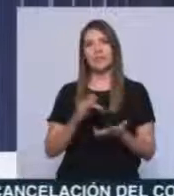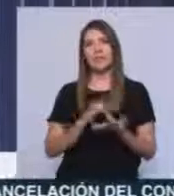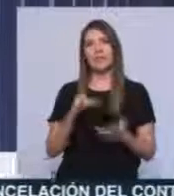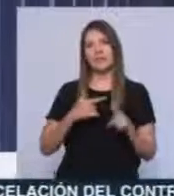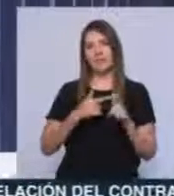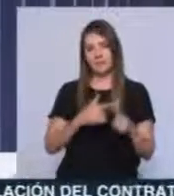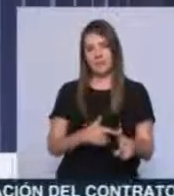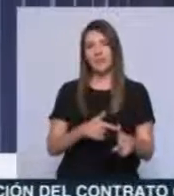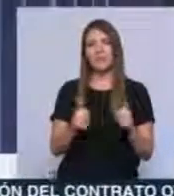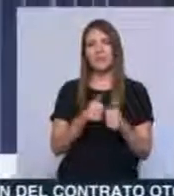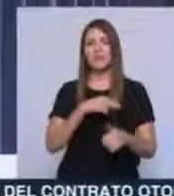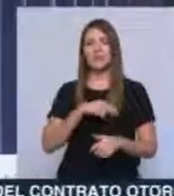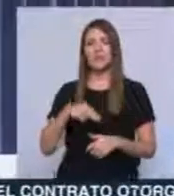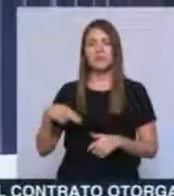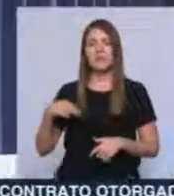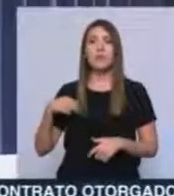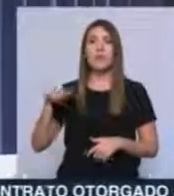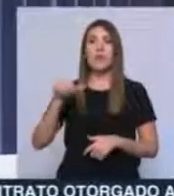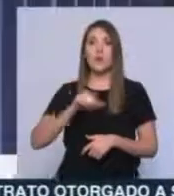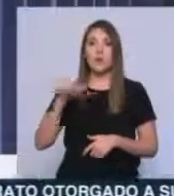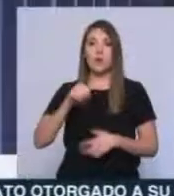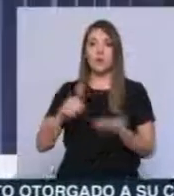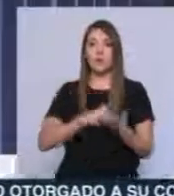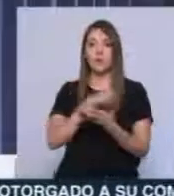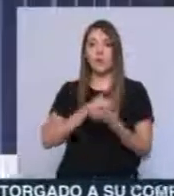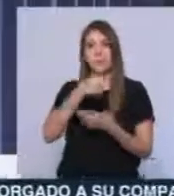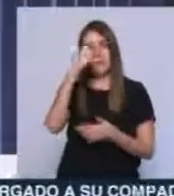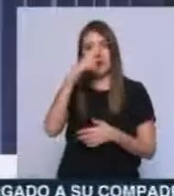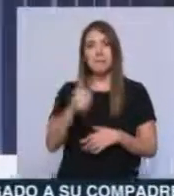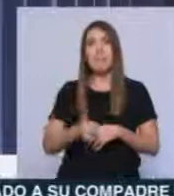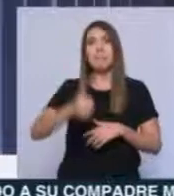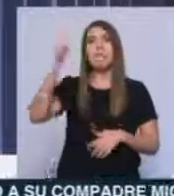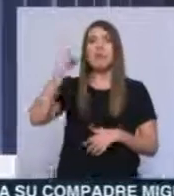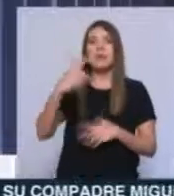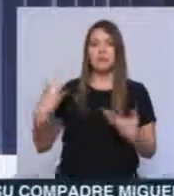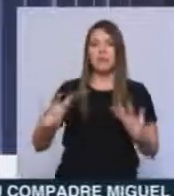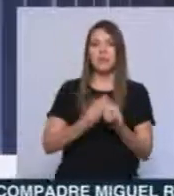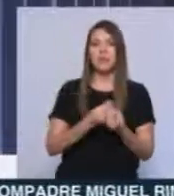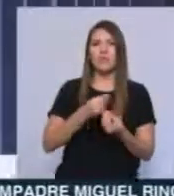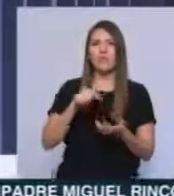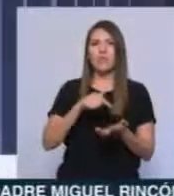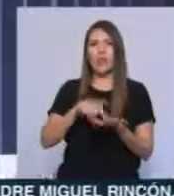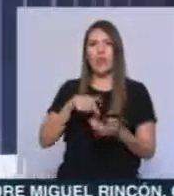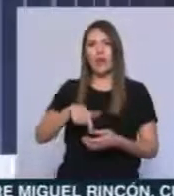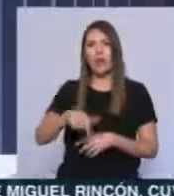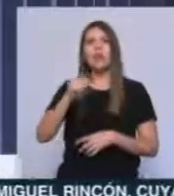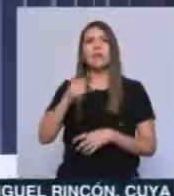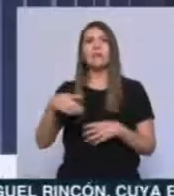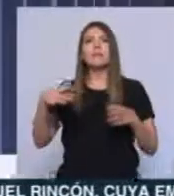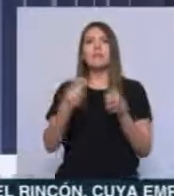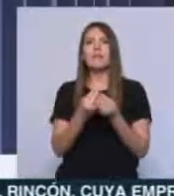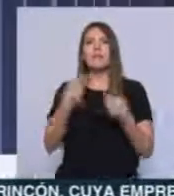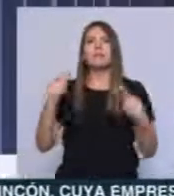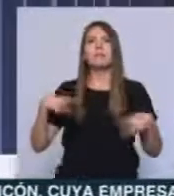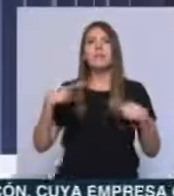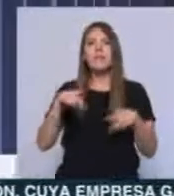Mire, hoy y mañana la Ciudad de México es sede por primera vez de la cumbre que reúne a Rotarios de América con los medios de comunicación